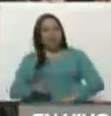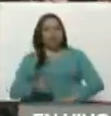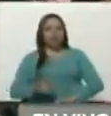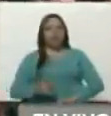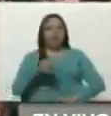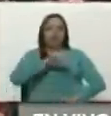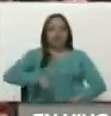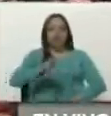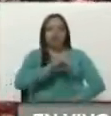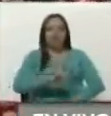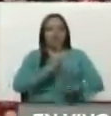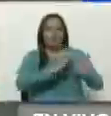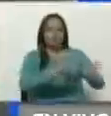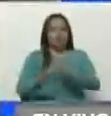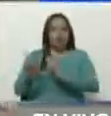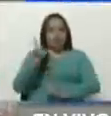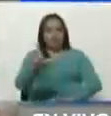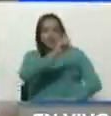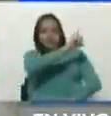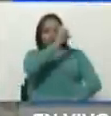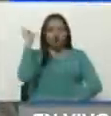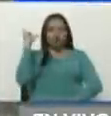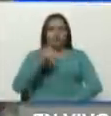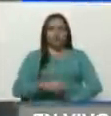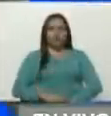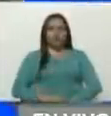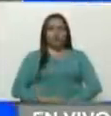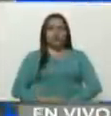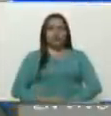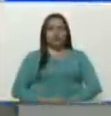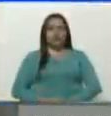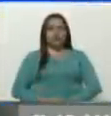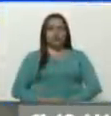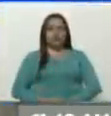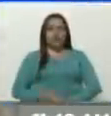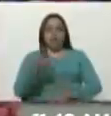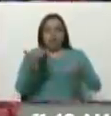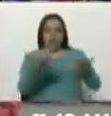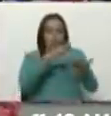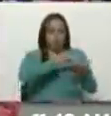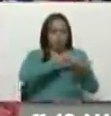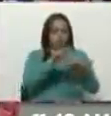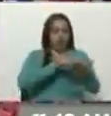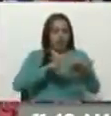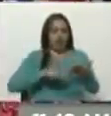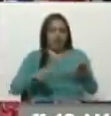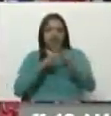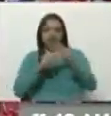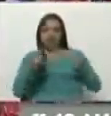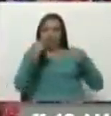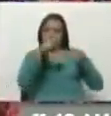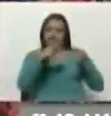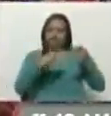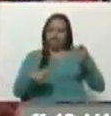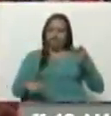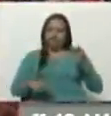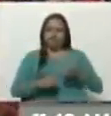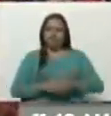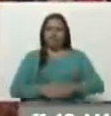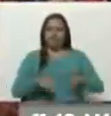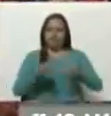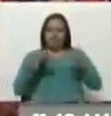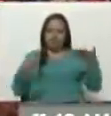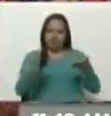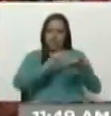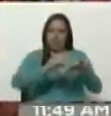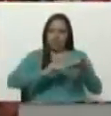que es el PSUV. Bueno, voy a leer una serie o a comentar una serie de